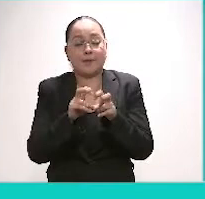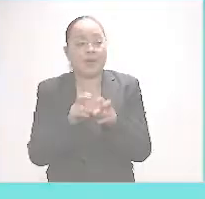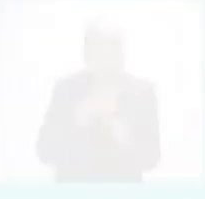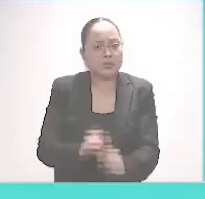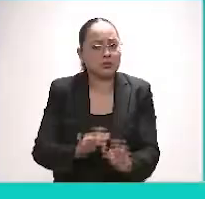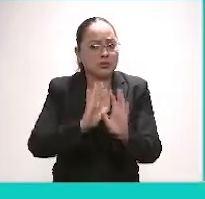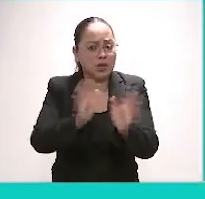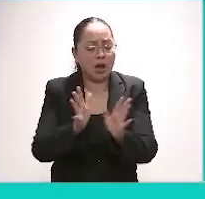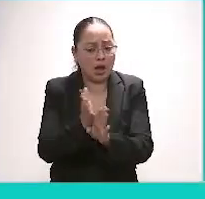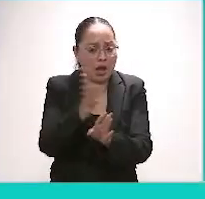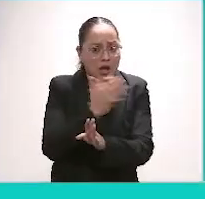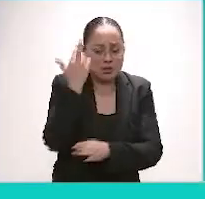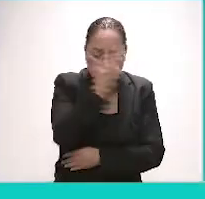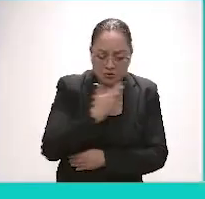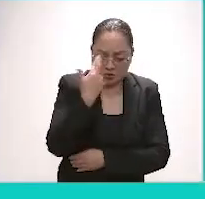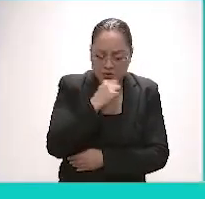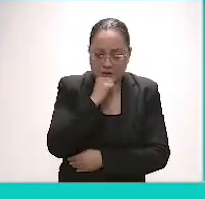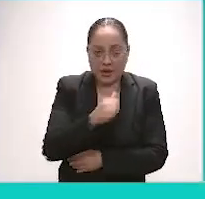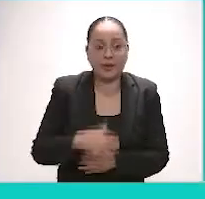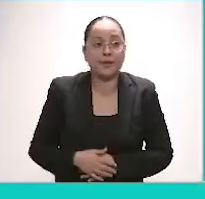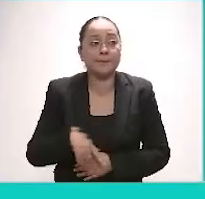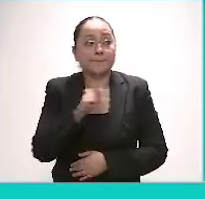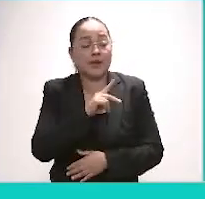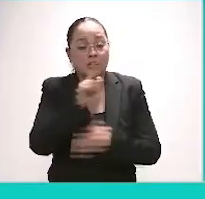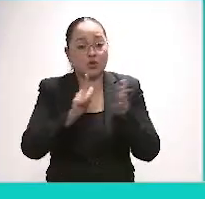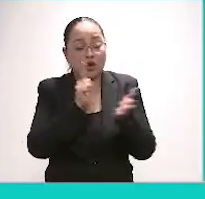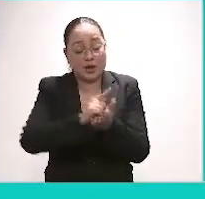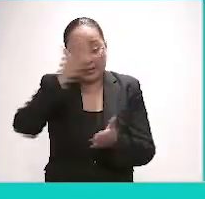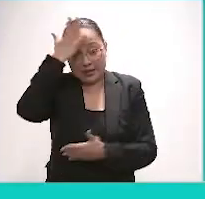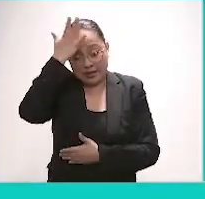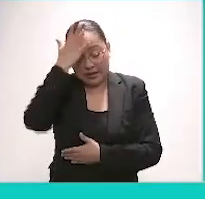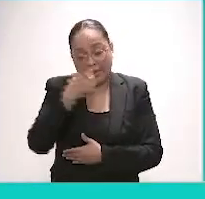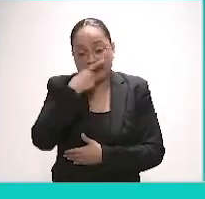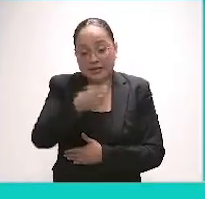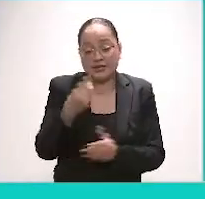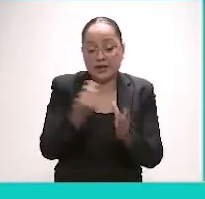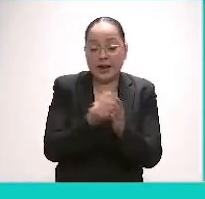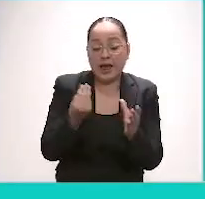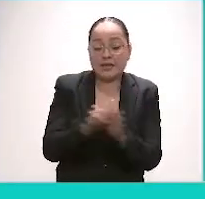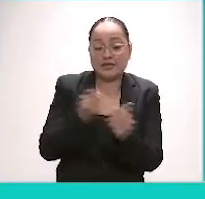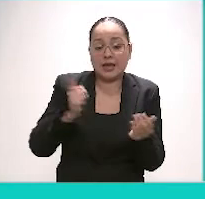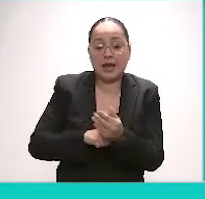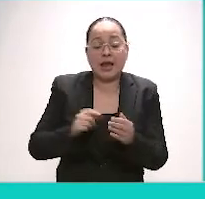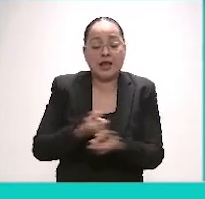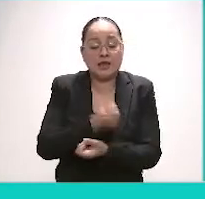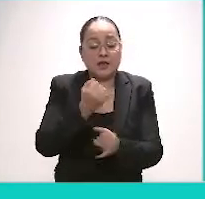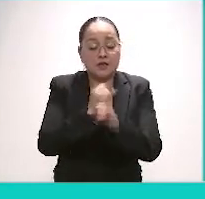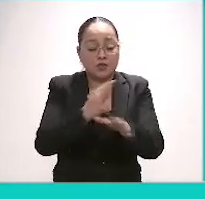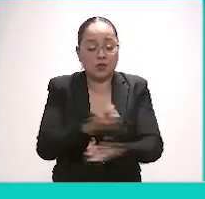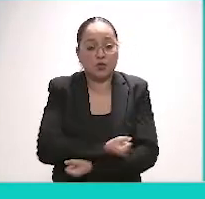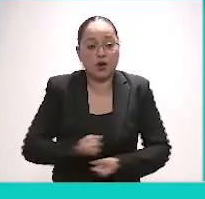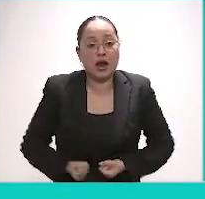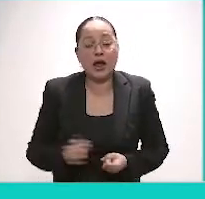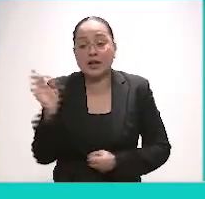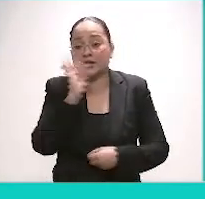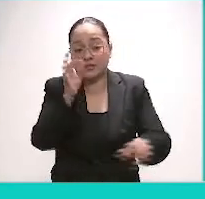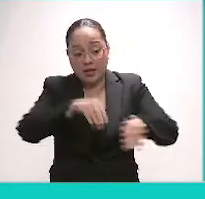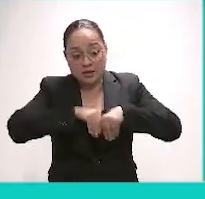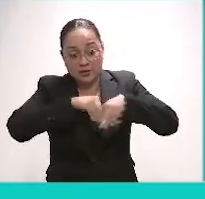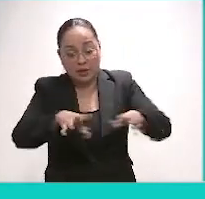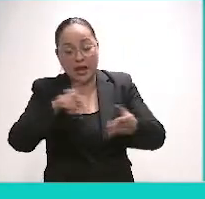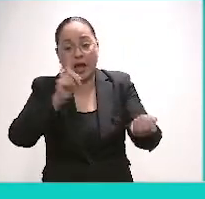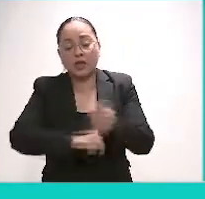información hay que recordar que la ley general se establece que puede clasificarse como reservada a que información cuya publicación